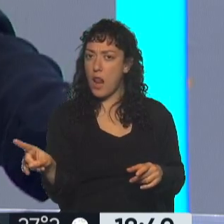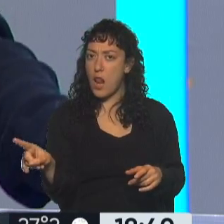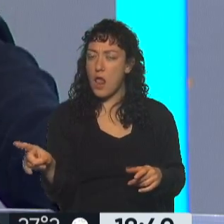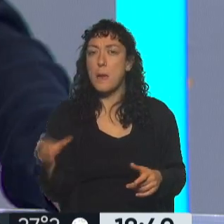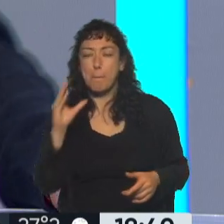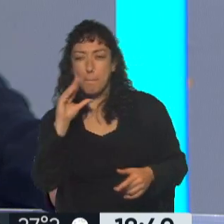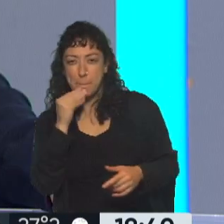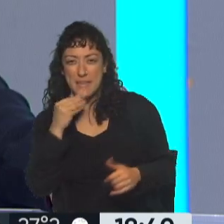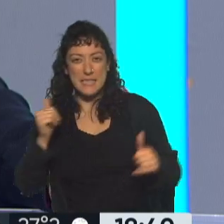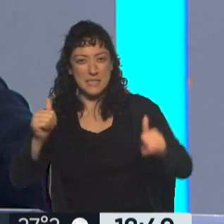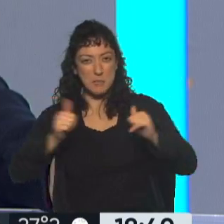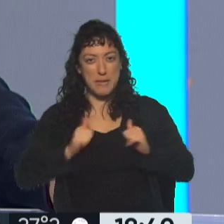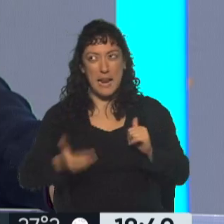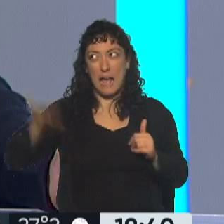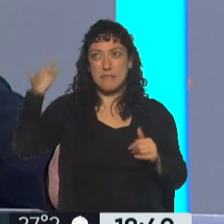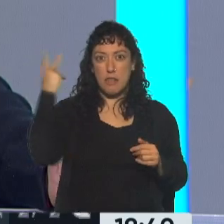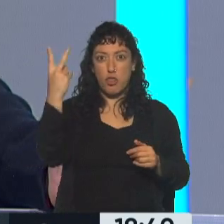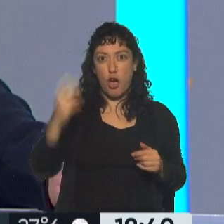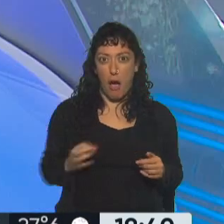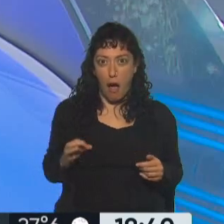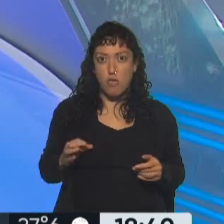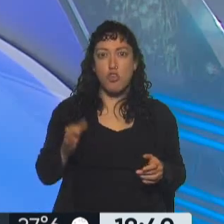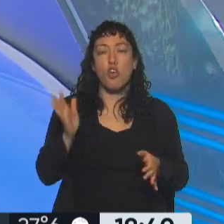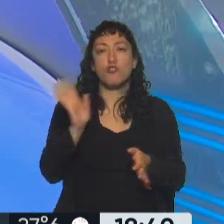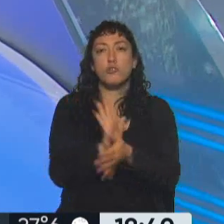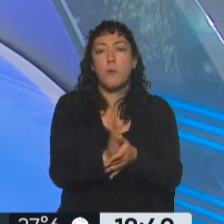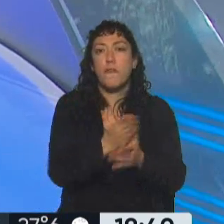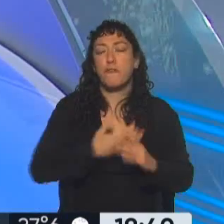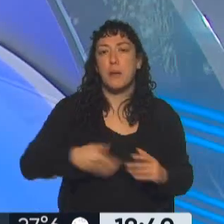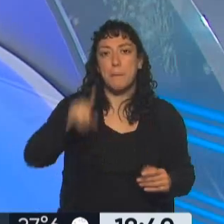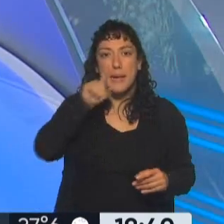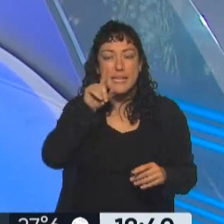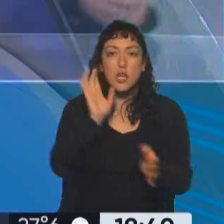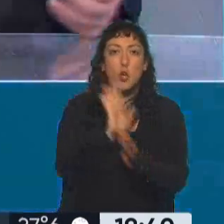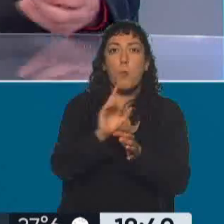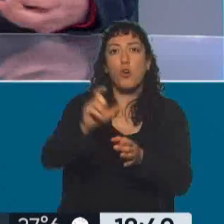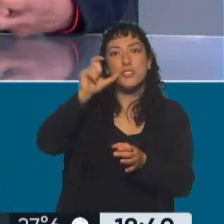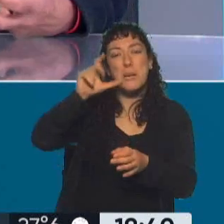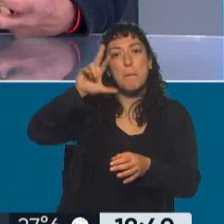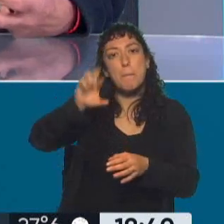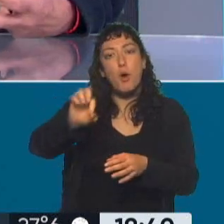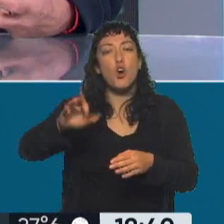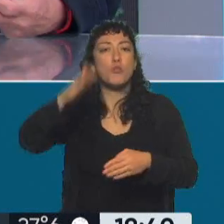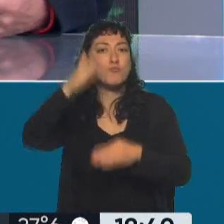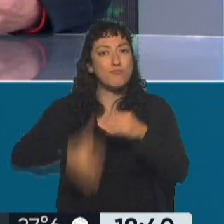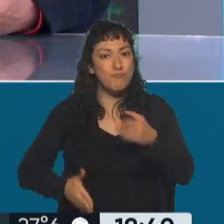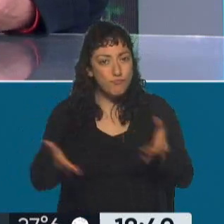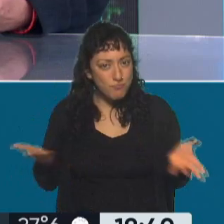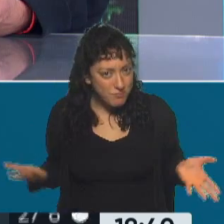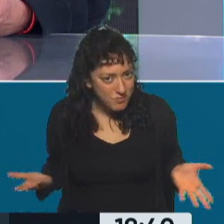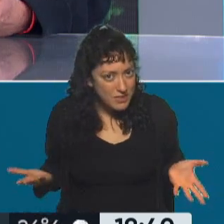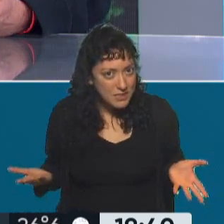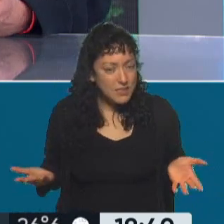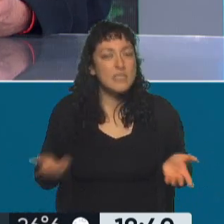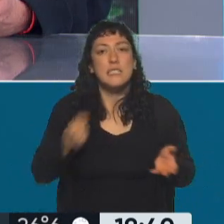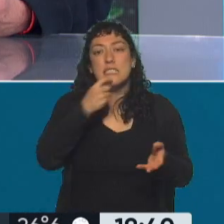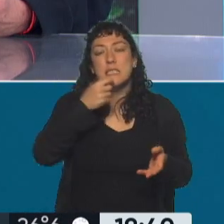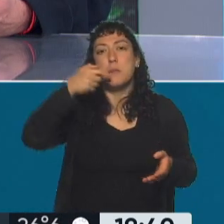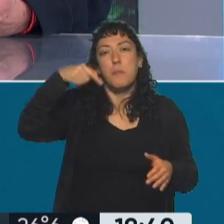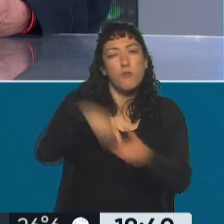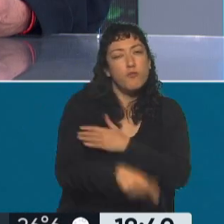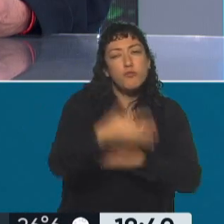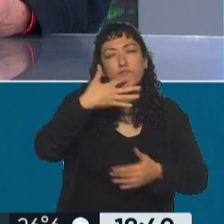creo que hay muchas posibilidades, hay mucho por recorrer. Me parece que Sergio Massa está